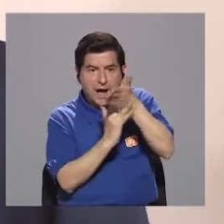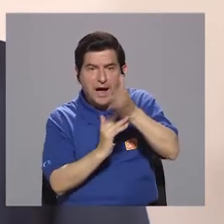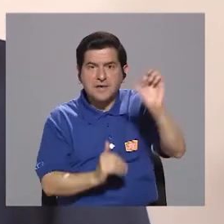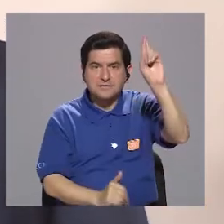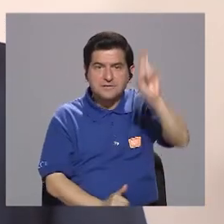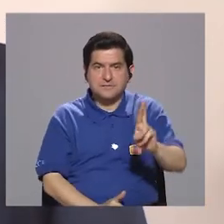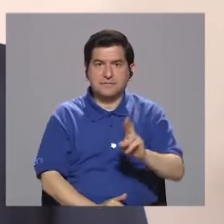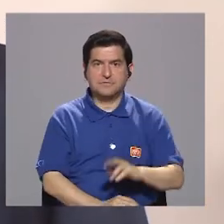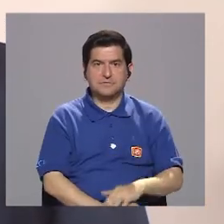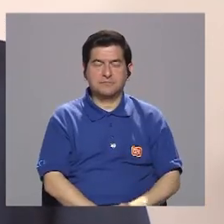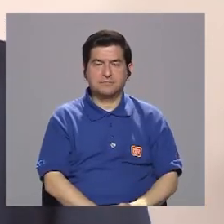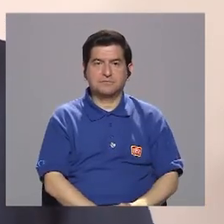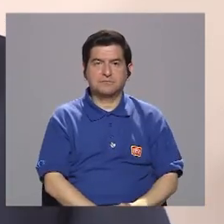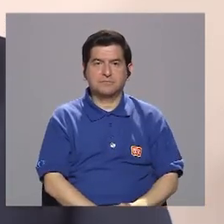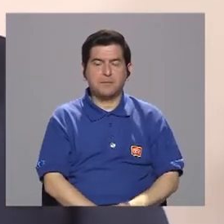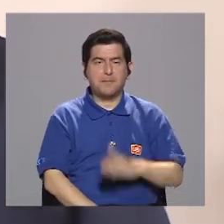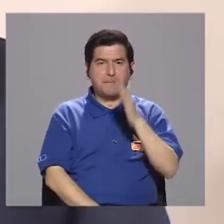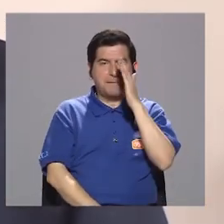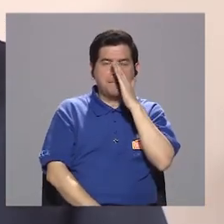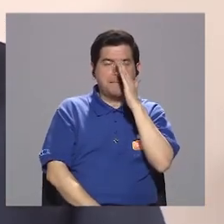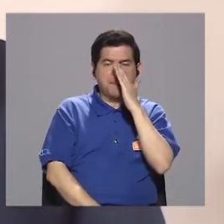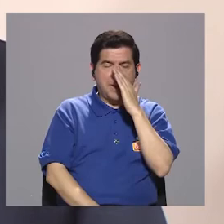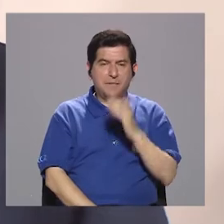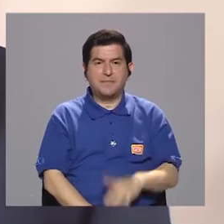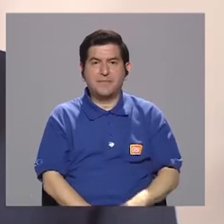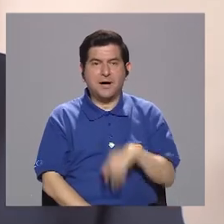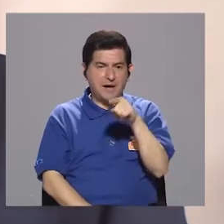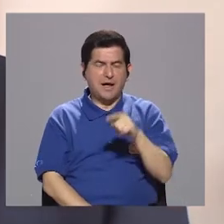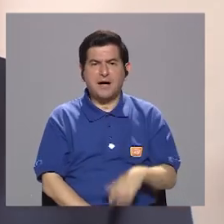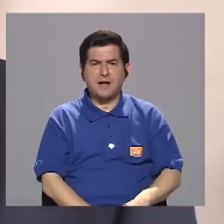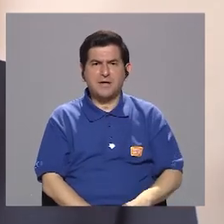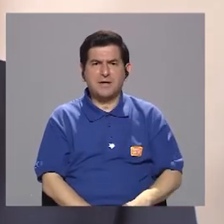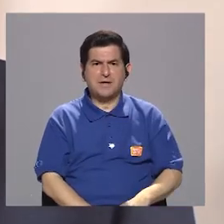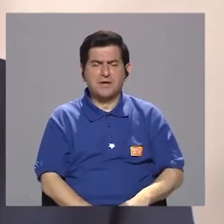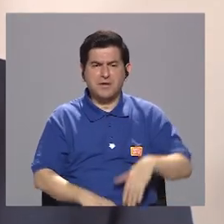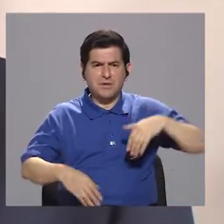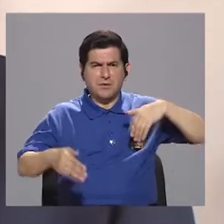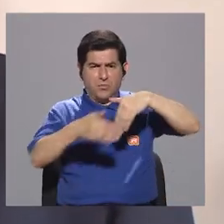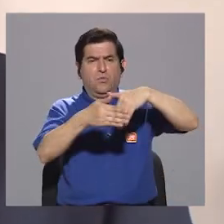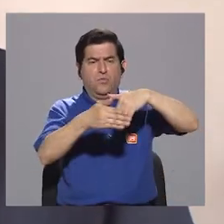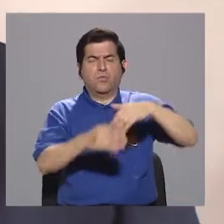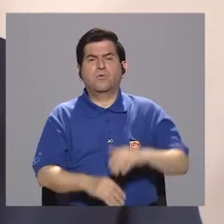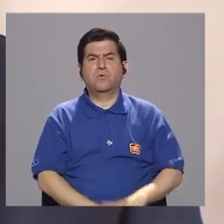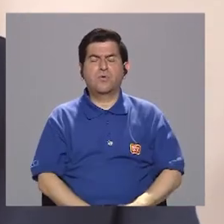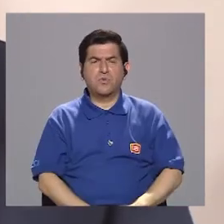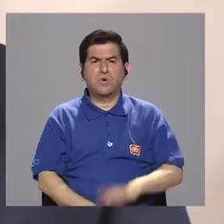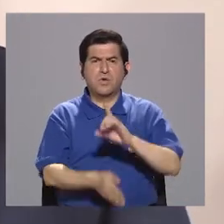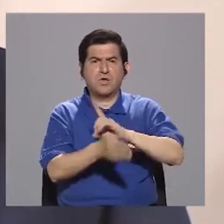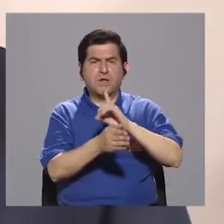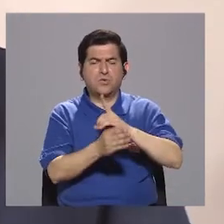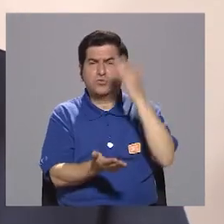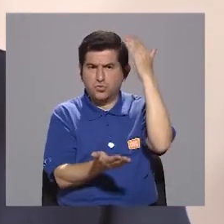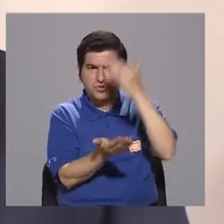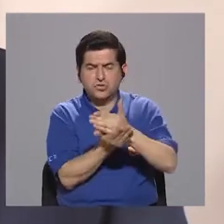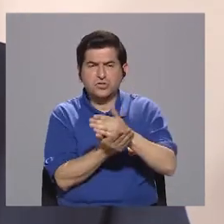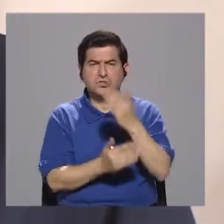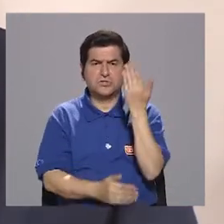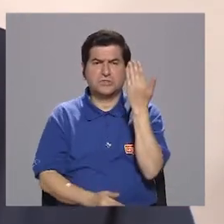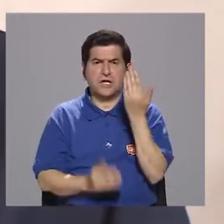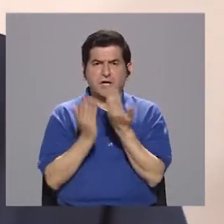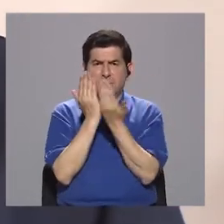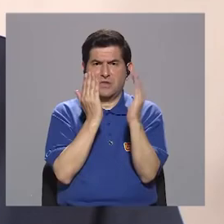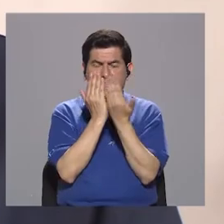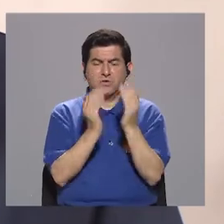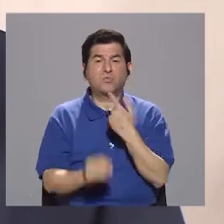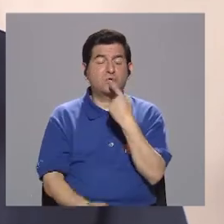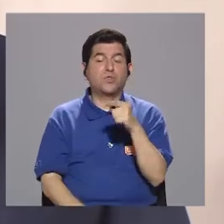Rica, mamá se atravesó así y el doctor se frenó en la puerta. Y eso que acaba de decir Rafael Ángel, dijo,